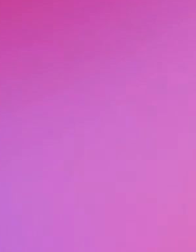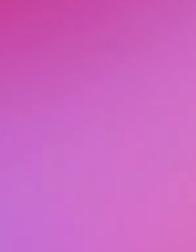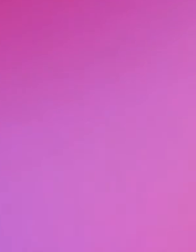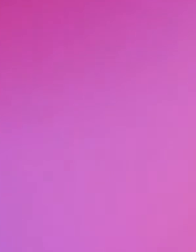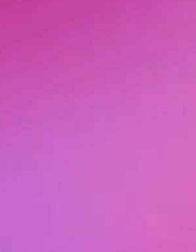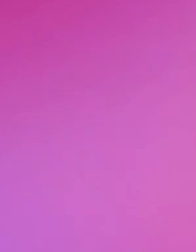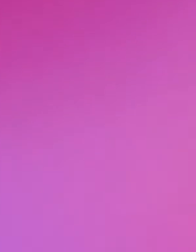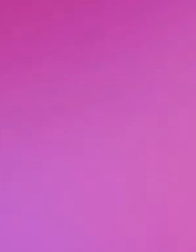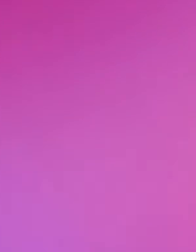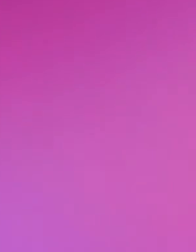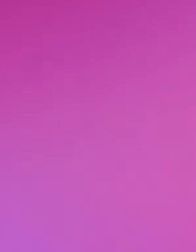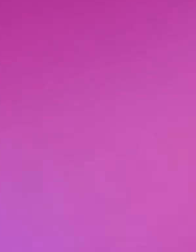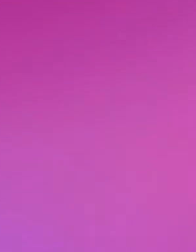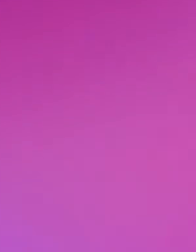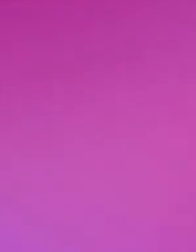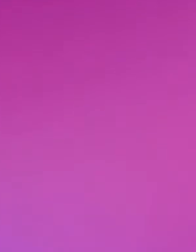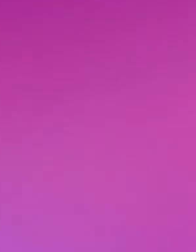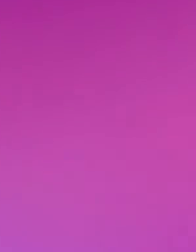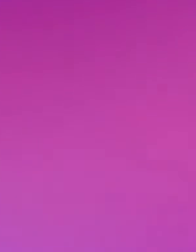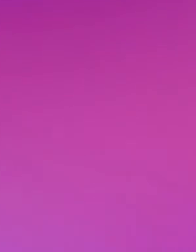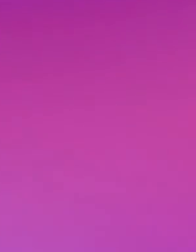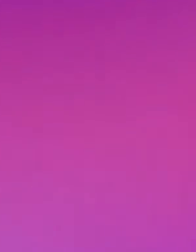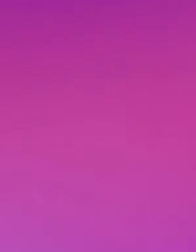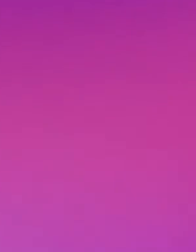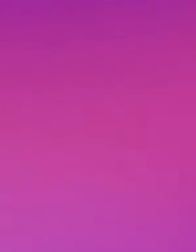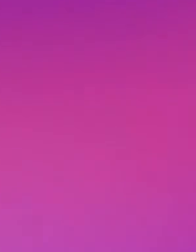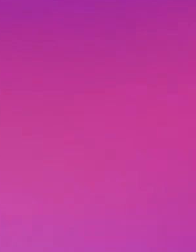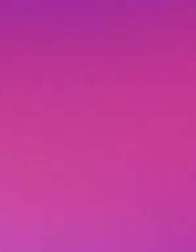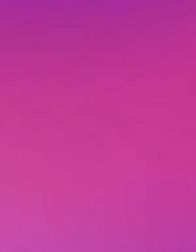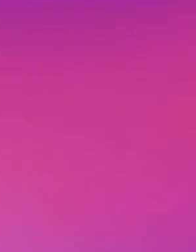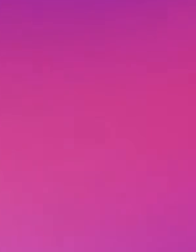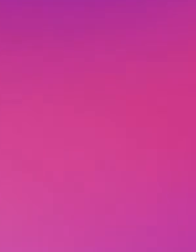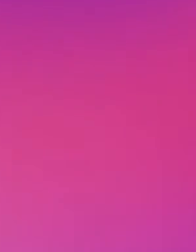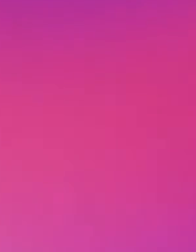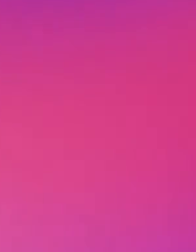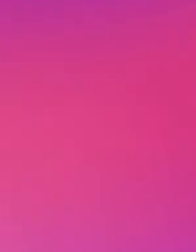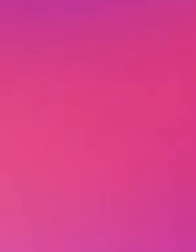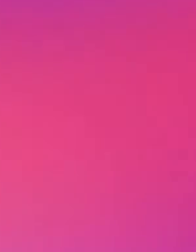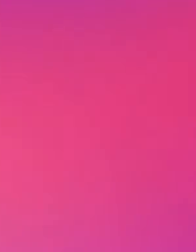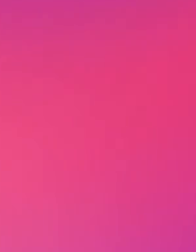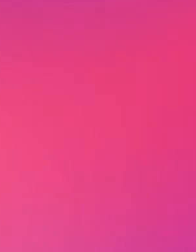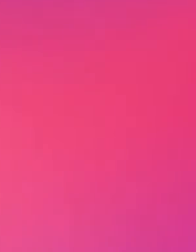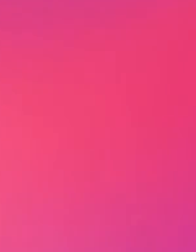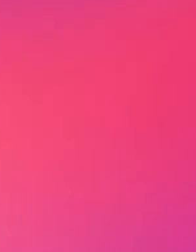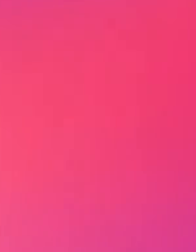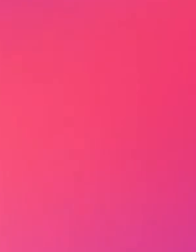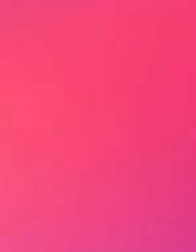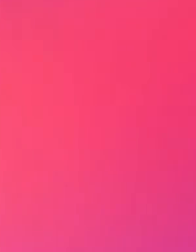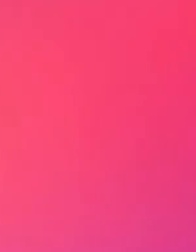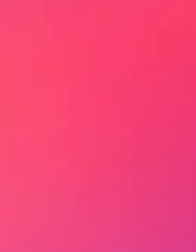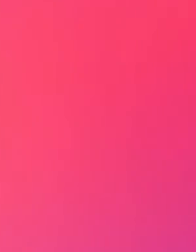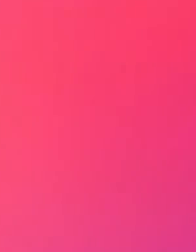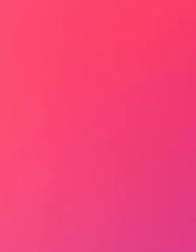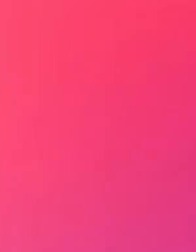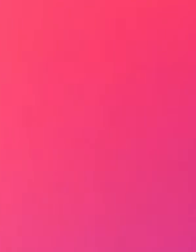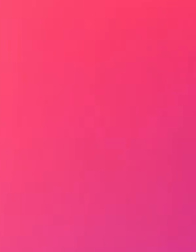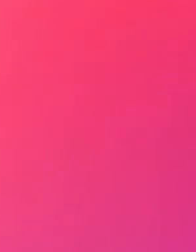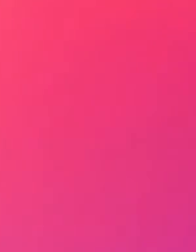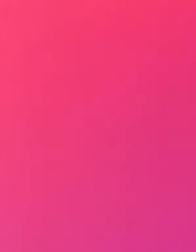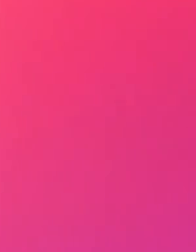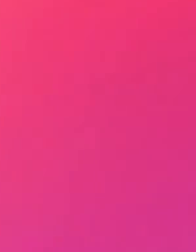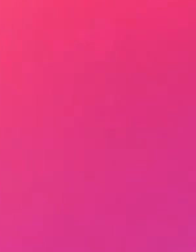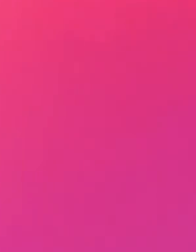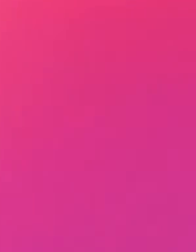Apoyo Pedagógico a Distancia. El número de teléfono para secundaria es el 55 36